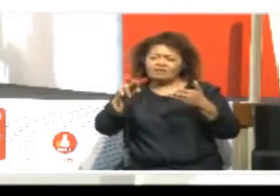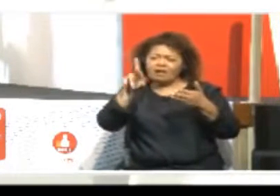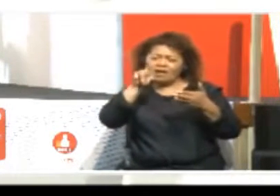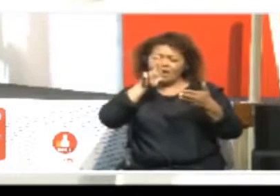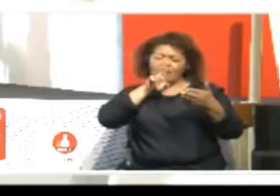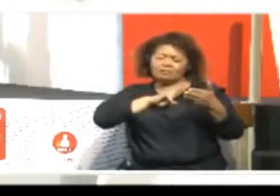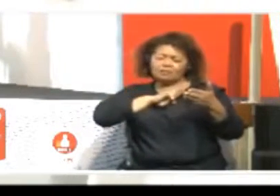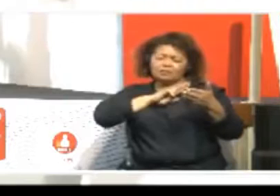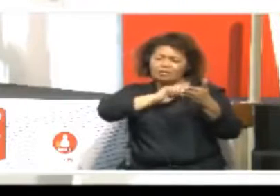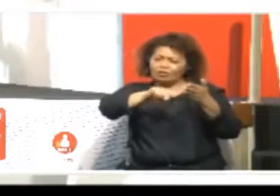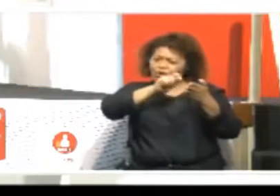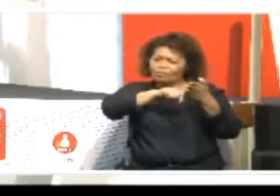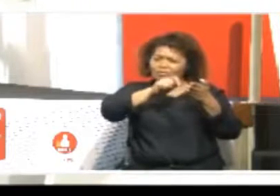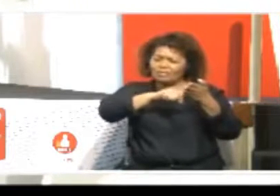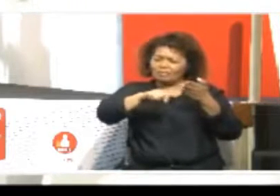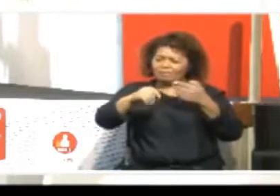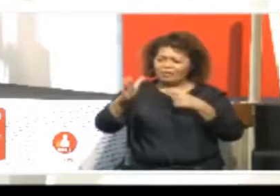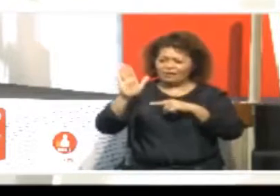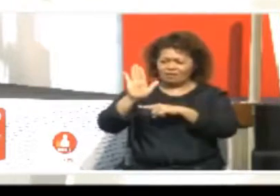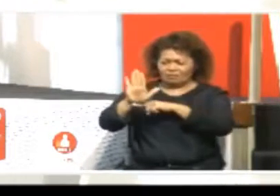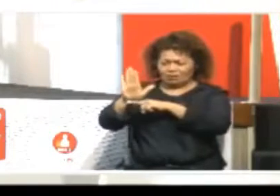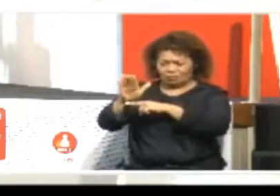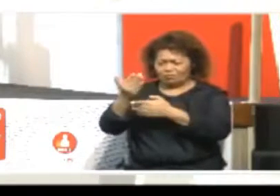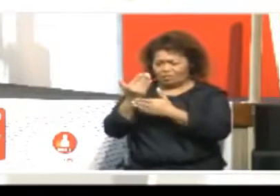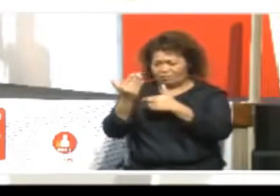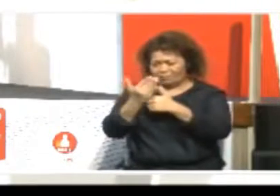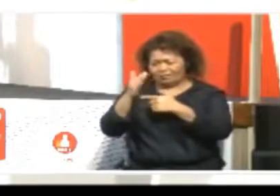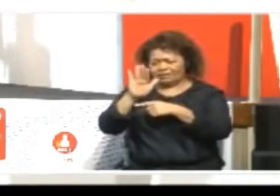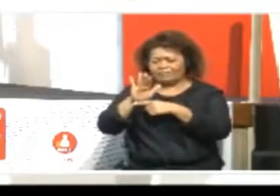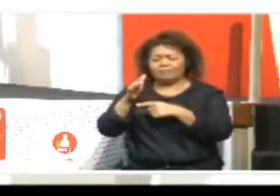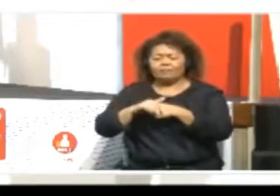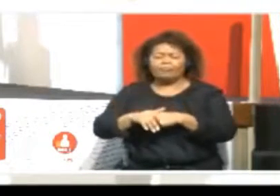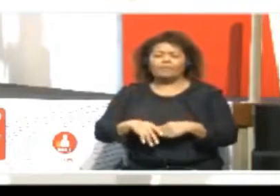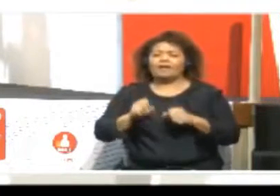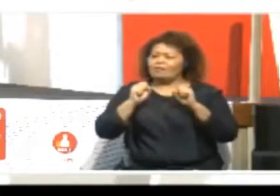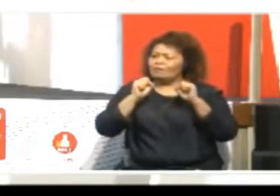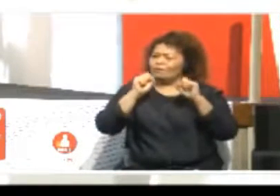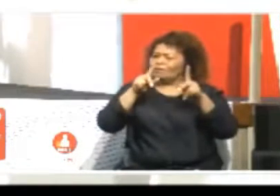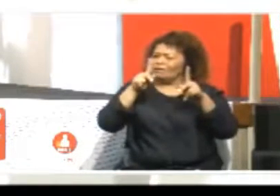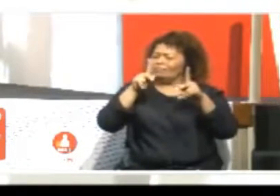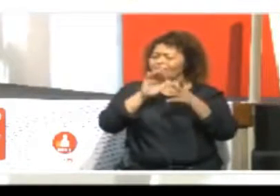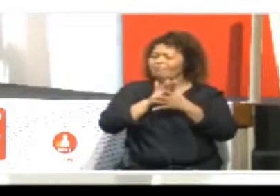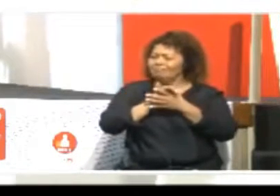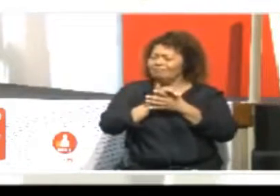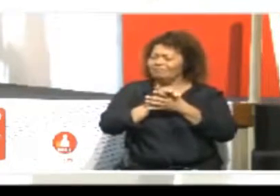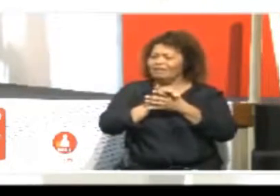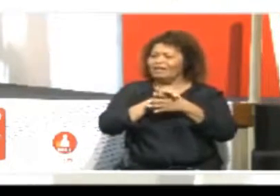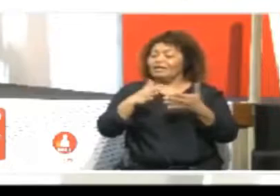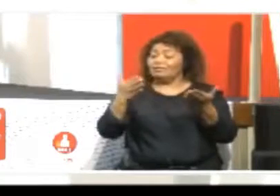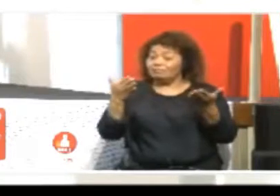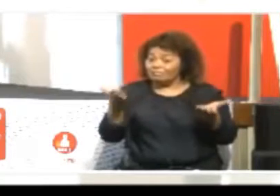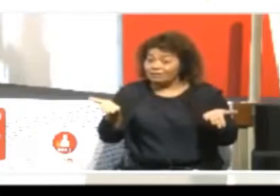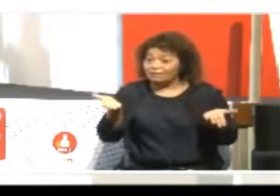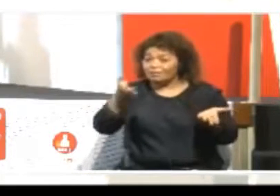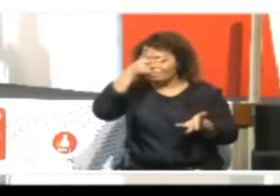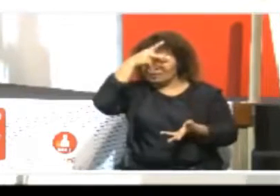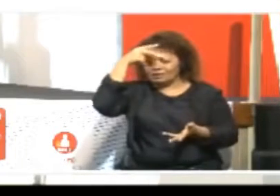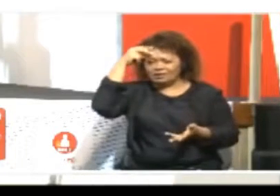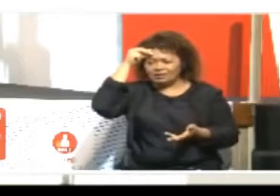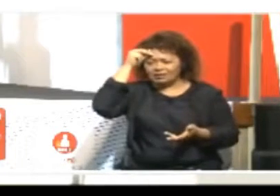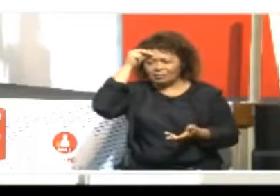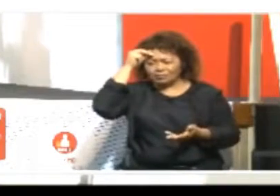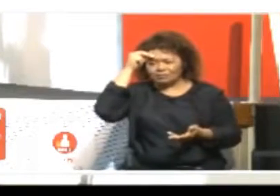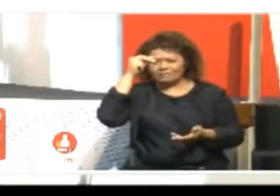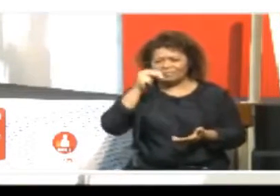el análisis. Pero esto es lo que tenemos en nuestros municipios en Latinoamérica. ¿Ok? Entonces quise ver si el nivel